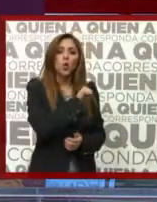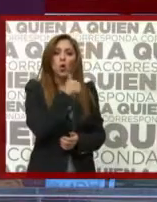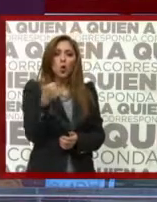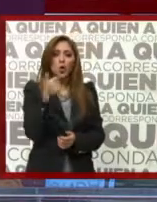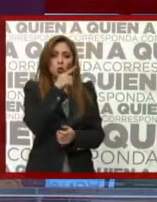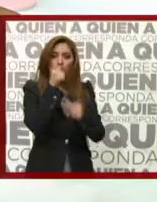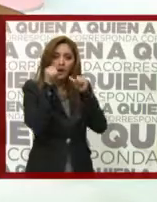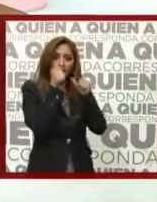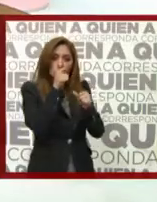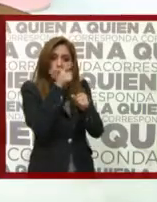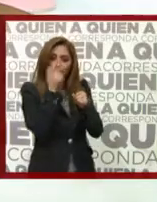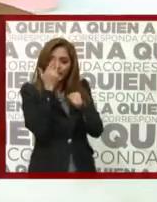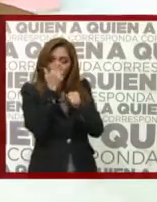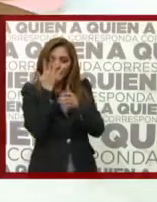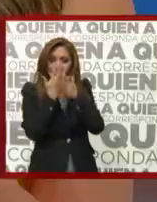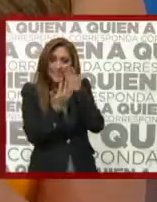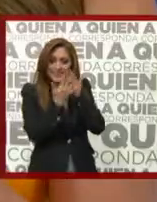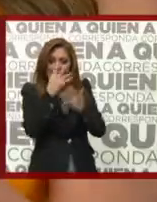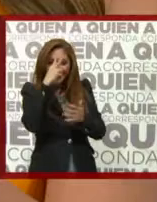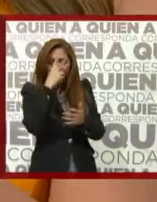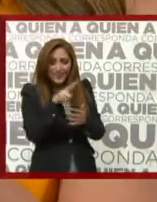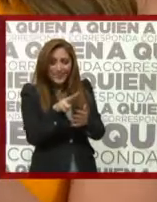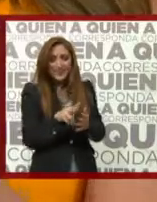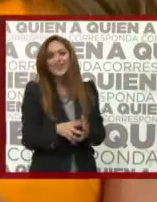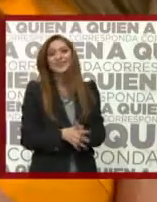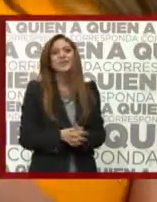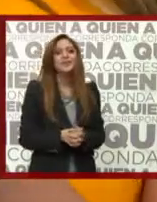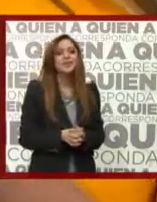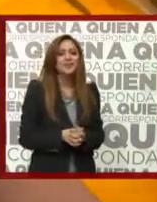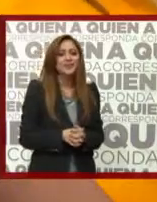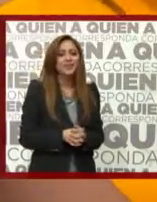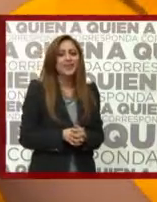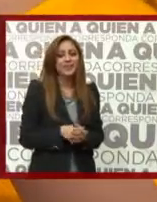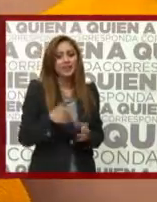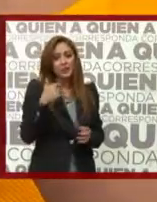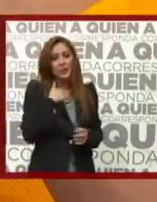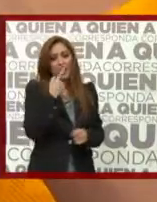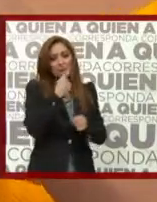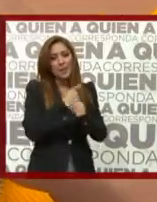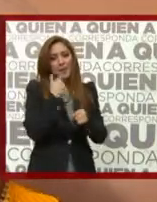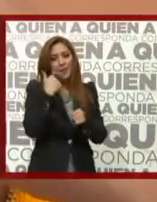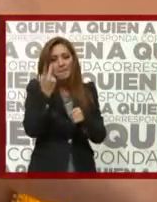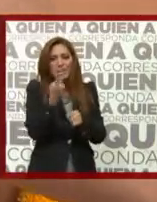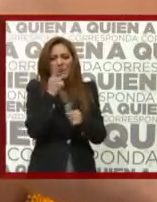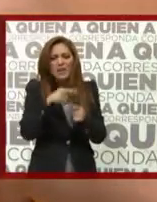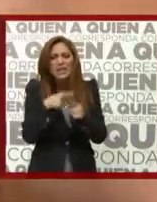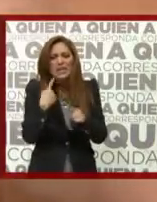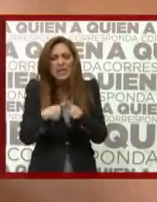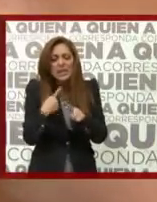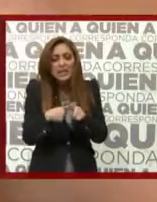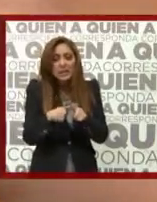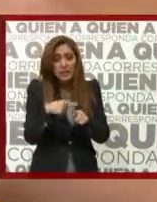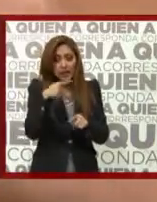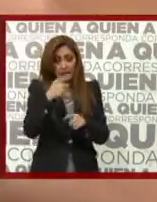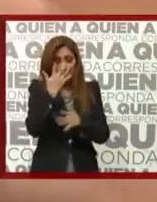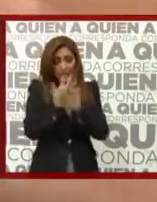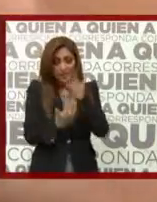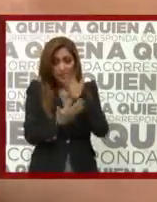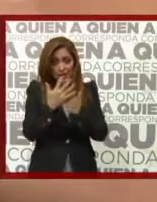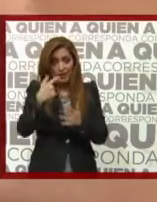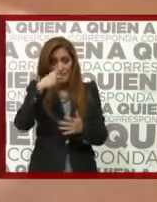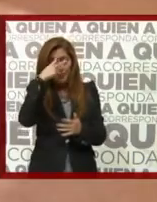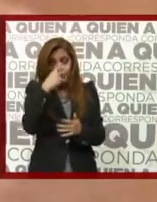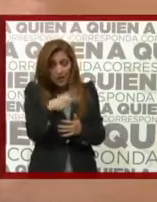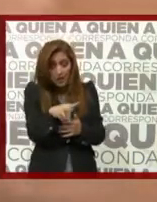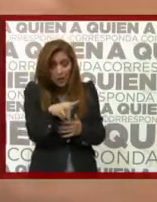revisar el hecho en México. Sí. Fue lo primero que pregunté. fue lo primero que pregunté, ¿y esto es hecho en México? Y me